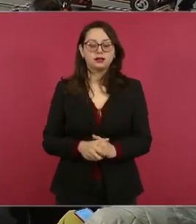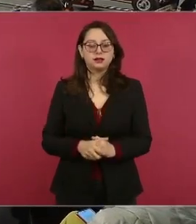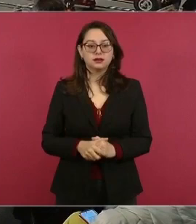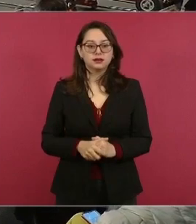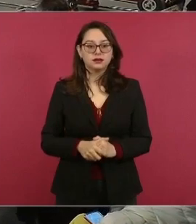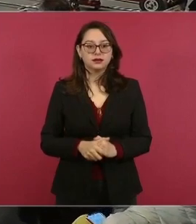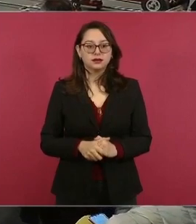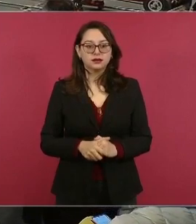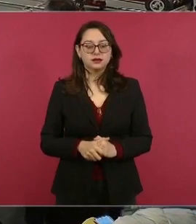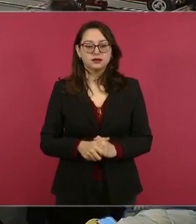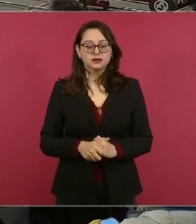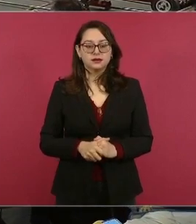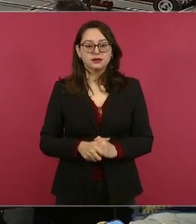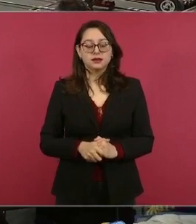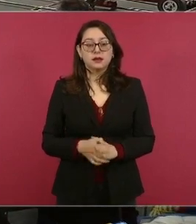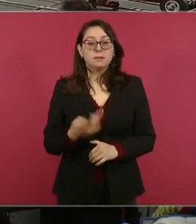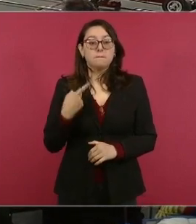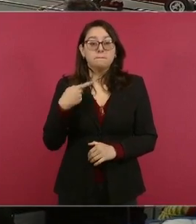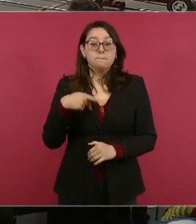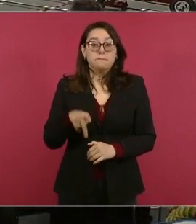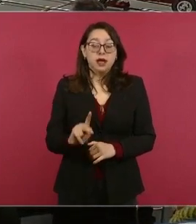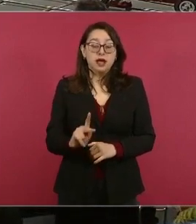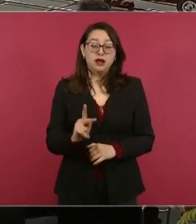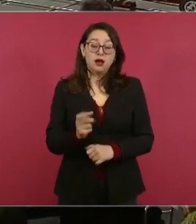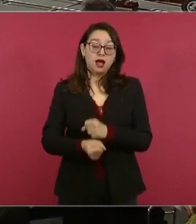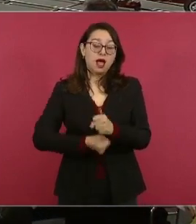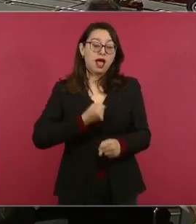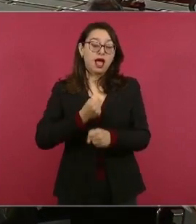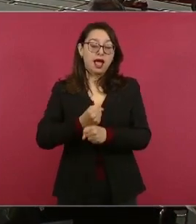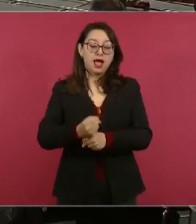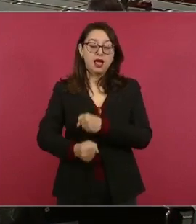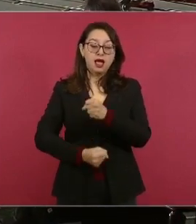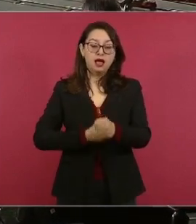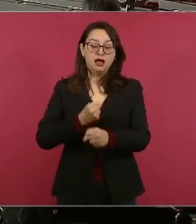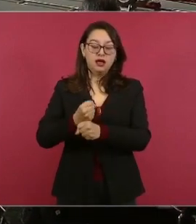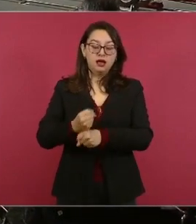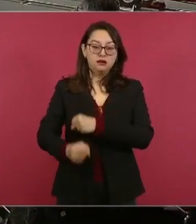Pero nos hicieron creer durante muchísimo tiempo.